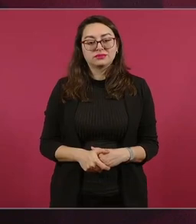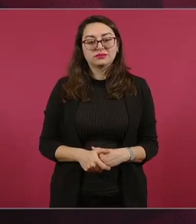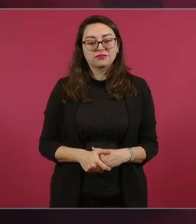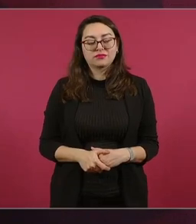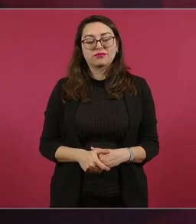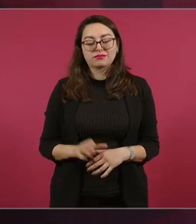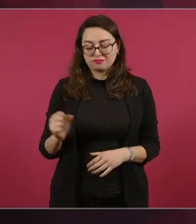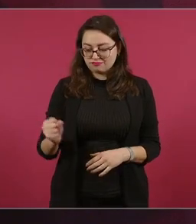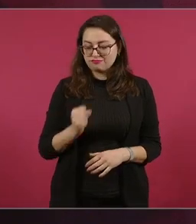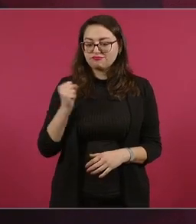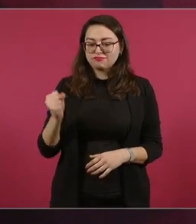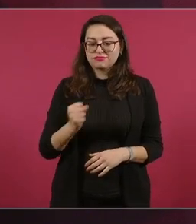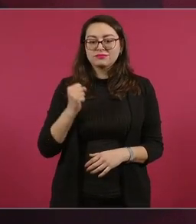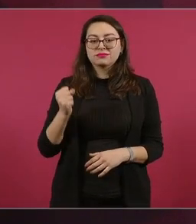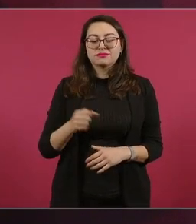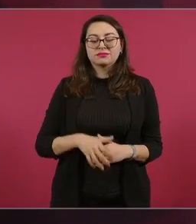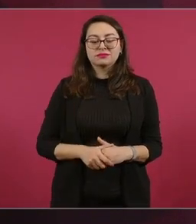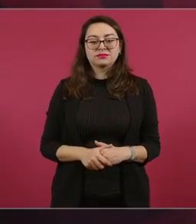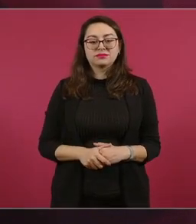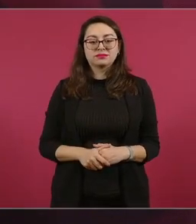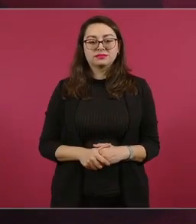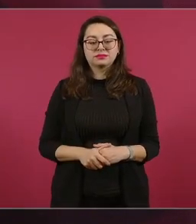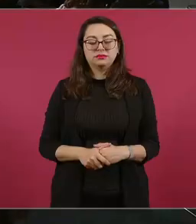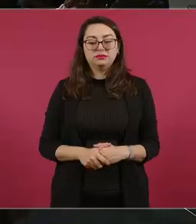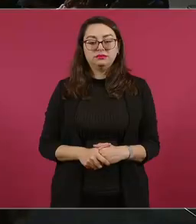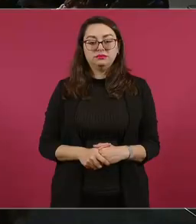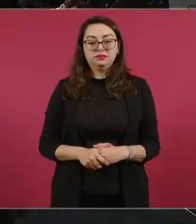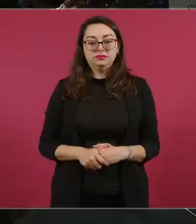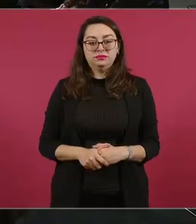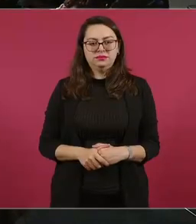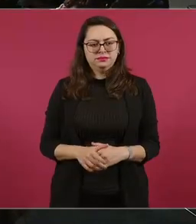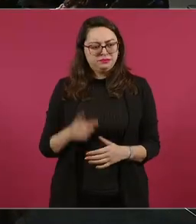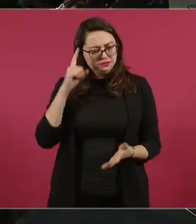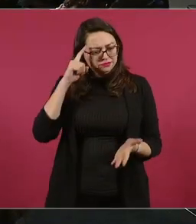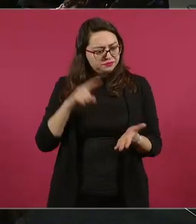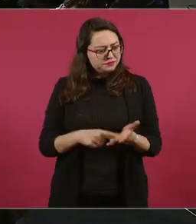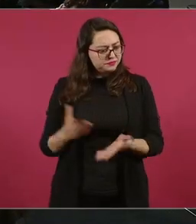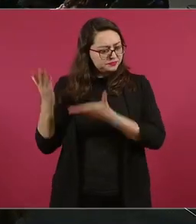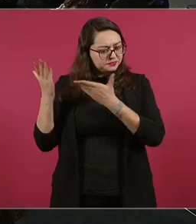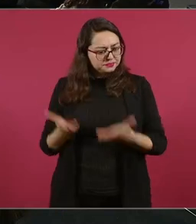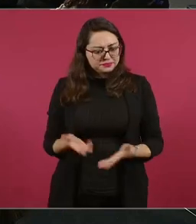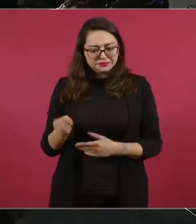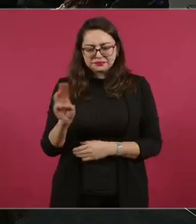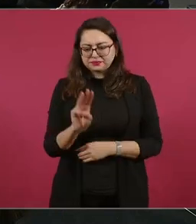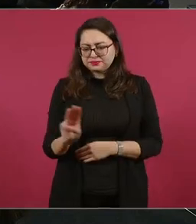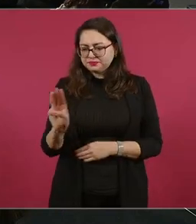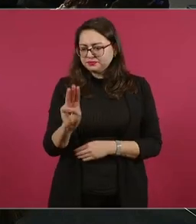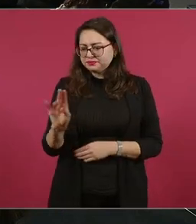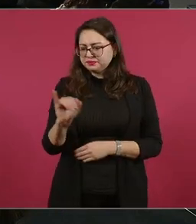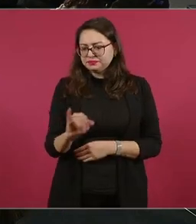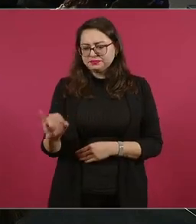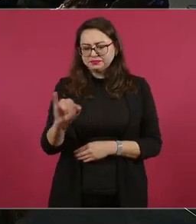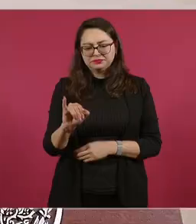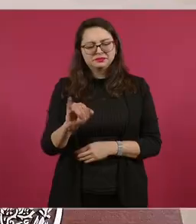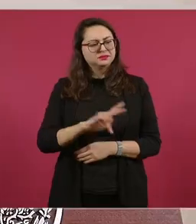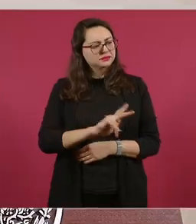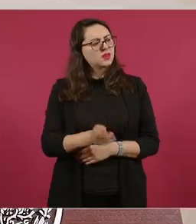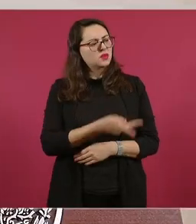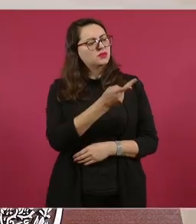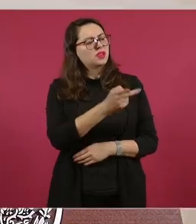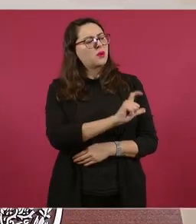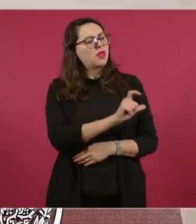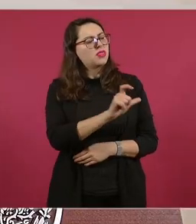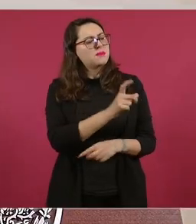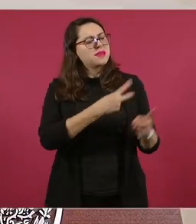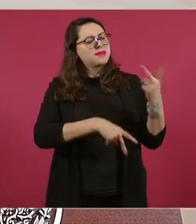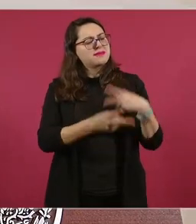de muy buena suerte. Creo que el miércoles, creo, o el jueves, a ver, pregúntale